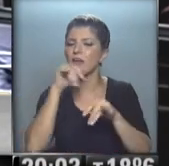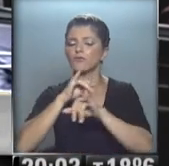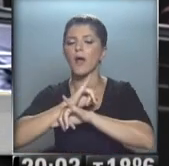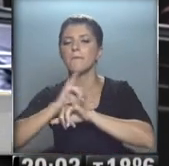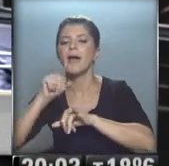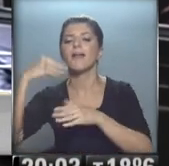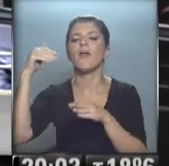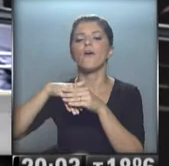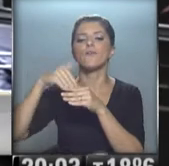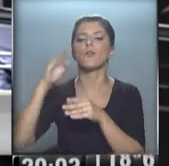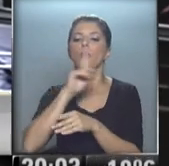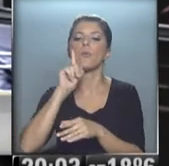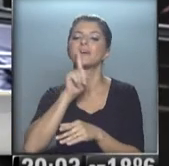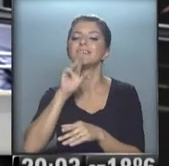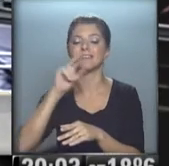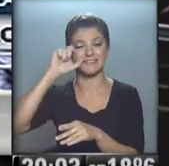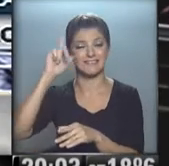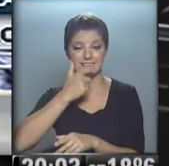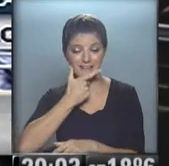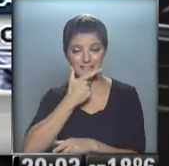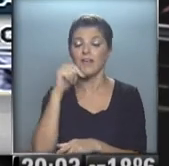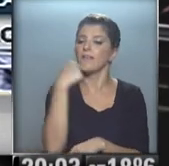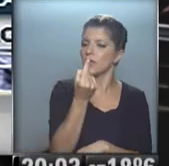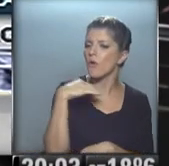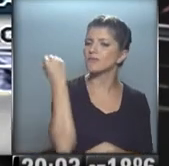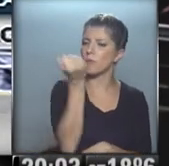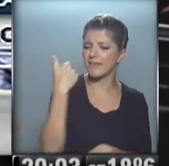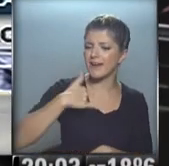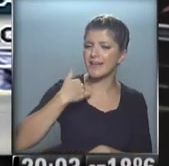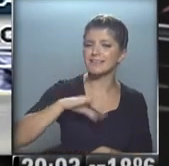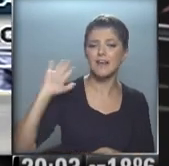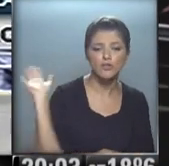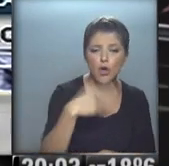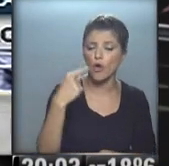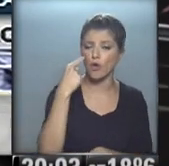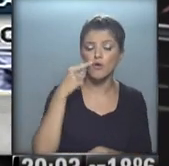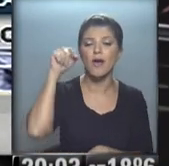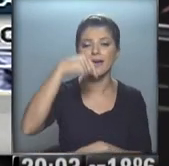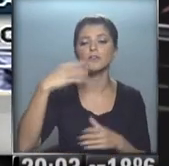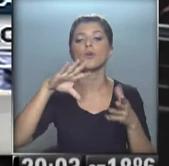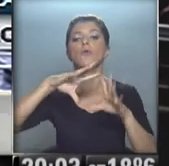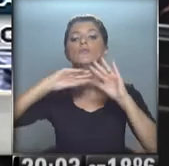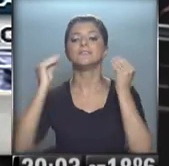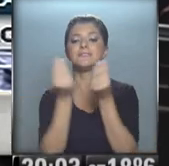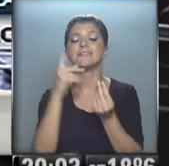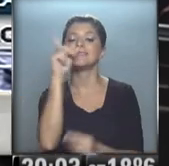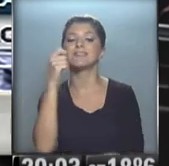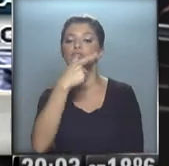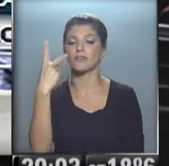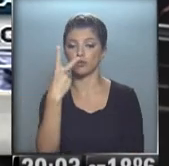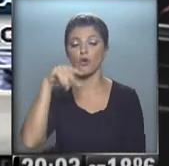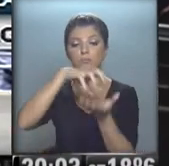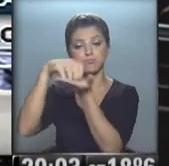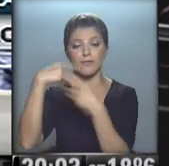buitres. Es importante que todo el pueblo sepa que Argentina es miembro de 132 organismos en foros internacionales y que